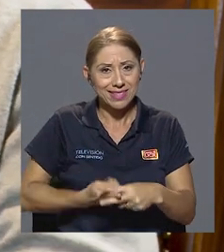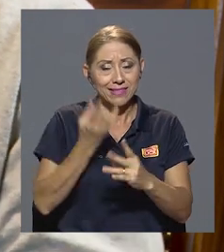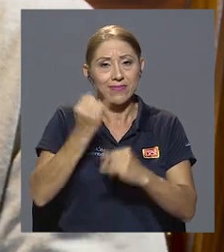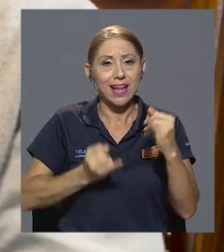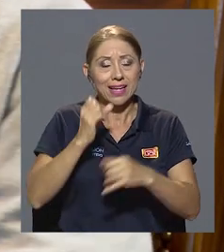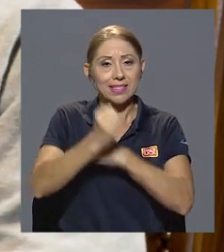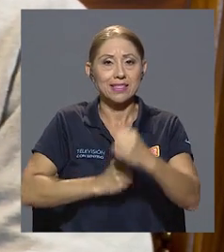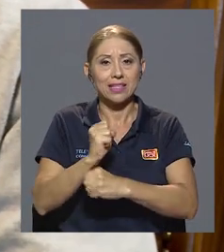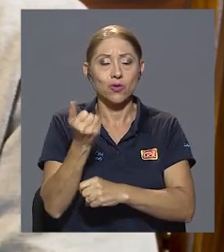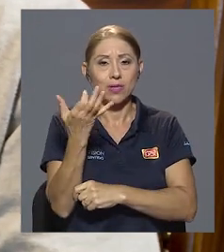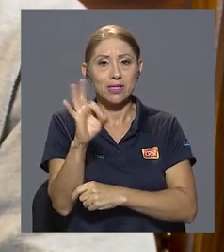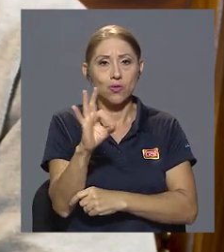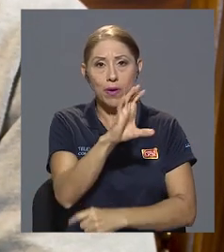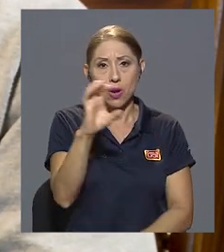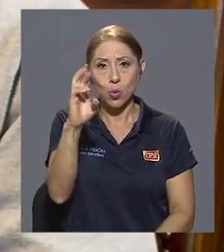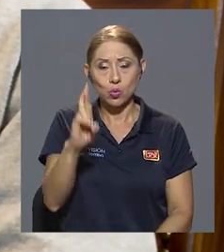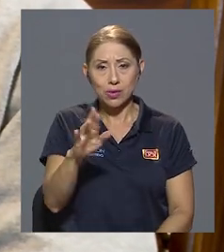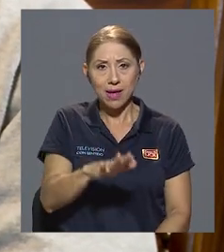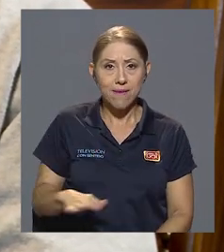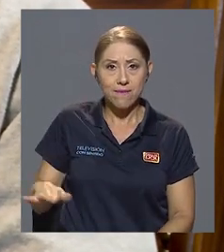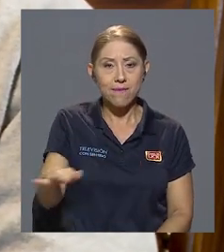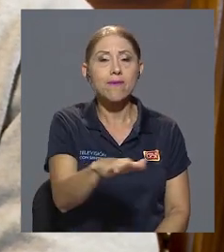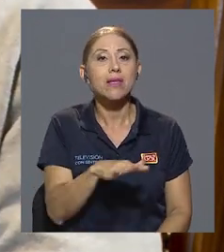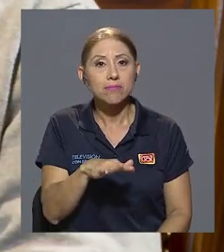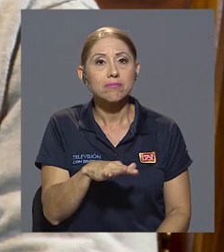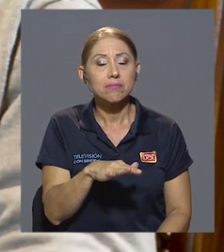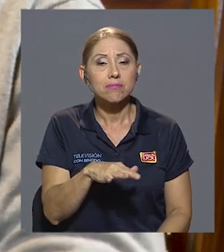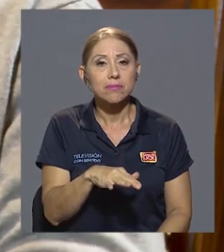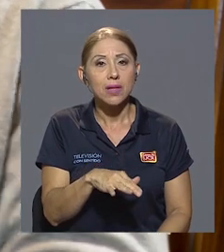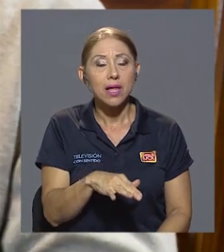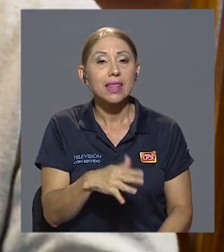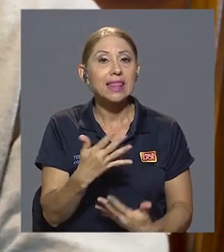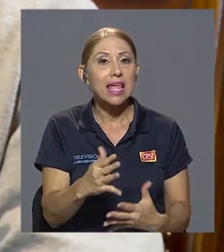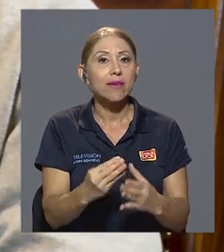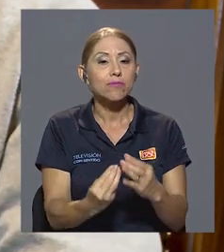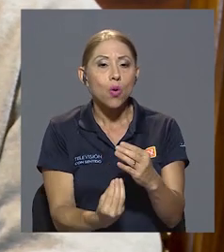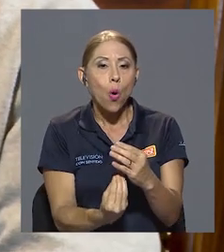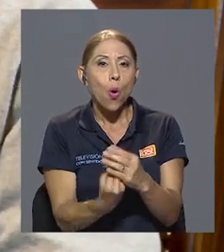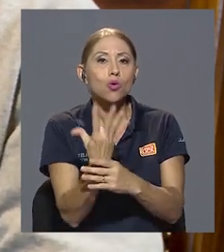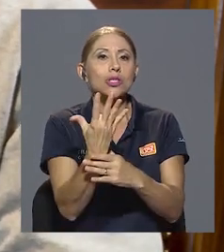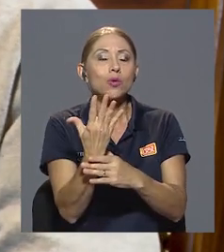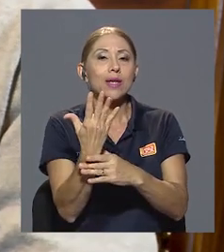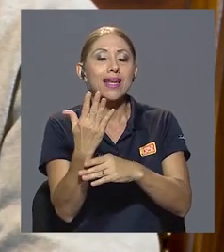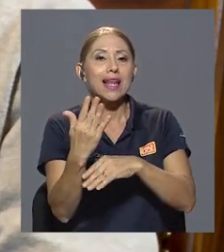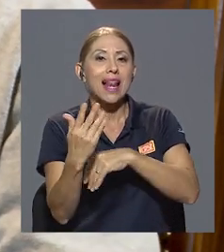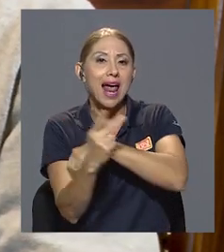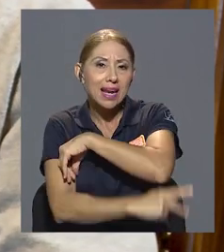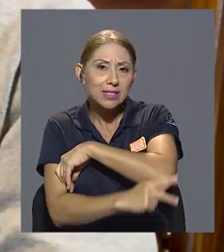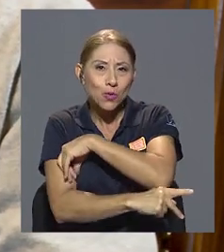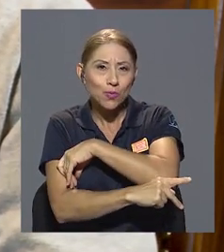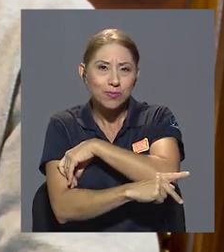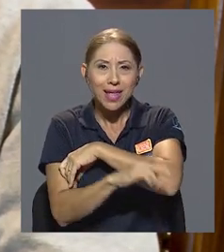se inicia bien en el siglo 19 costa rica de constituir la nación y el estado